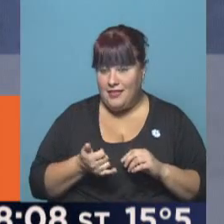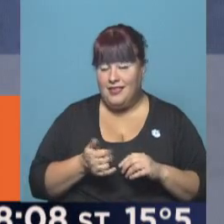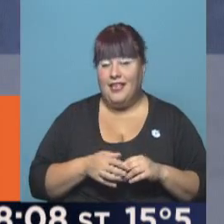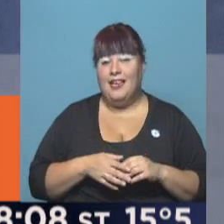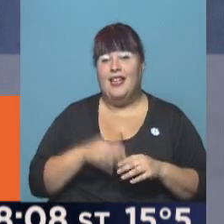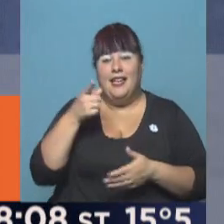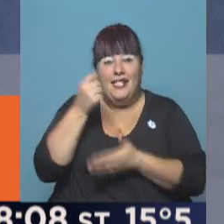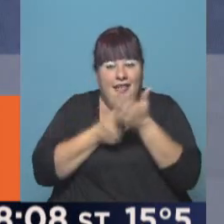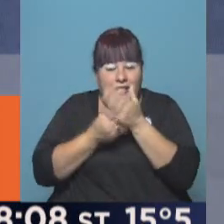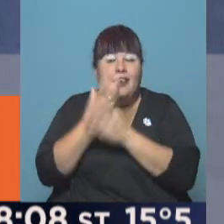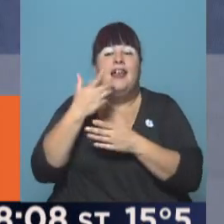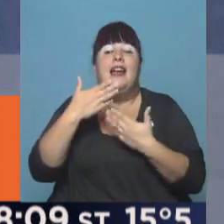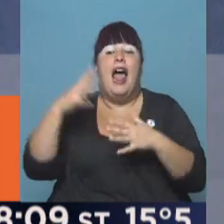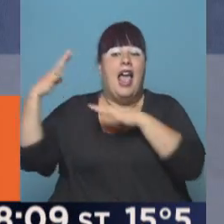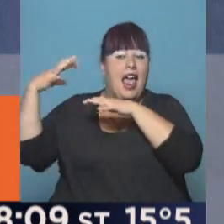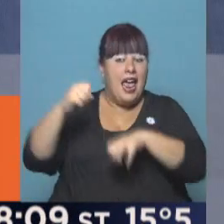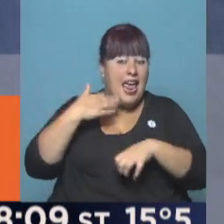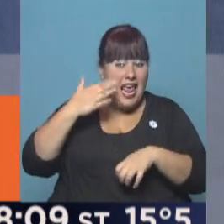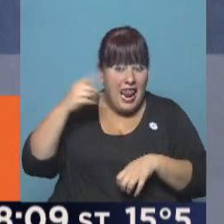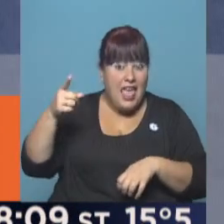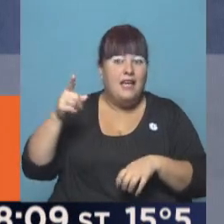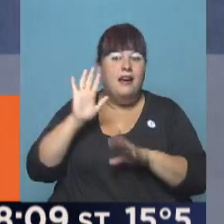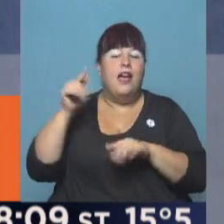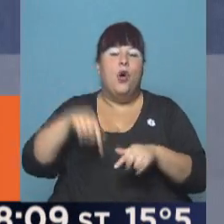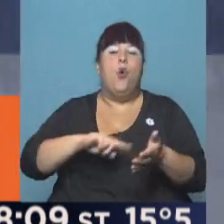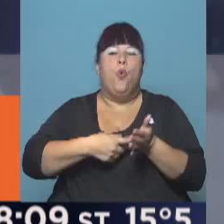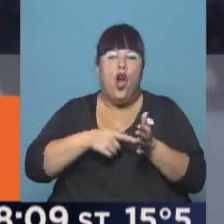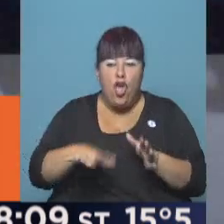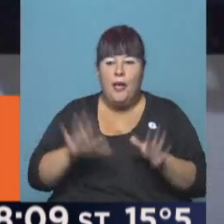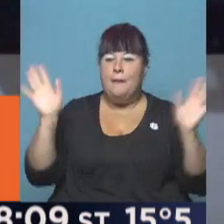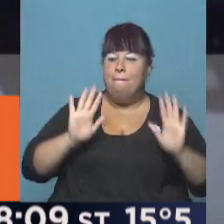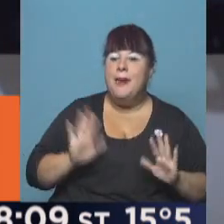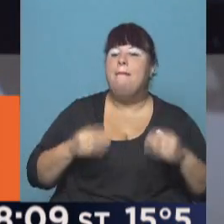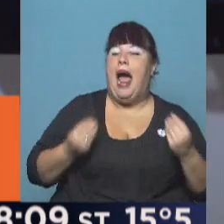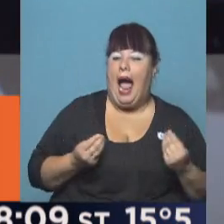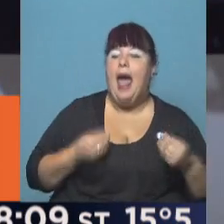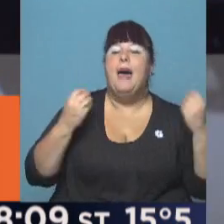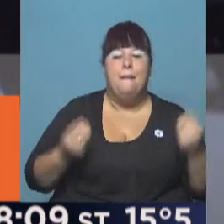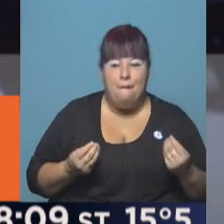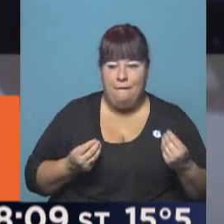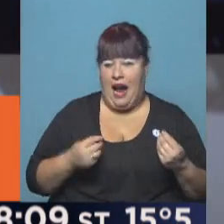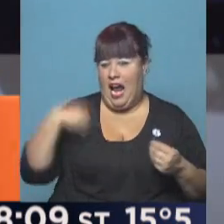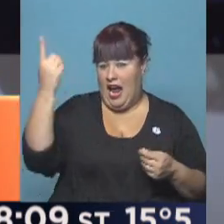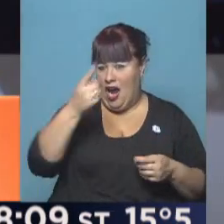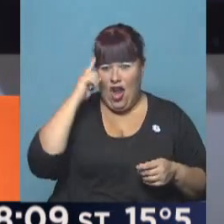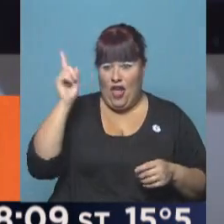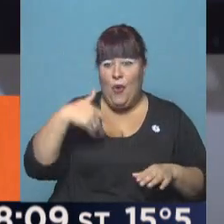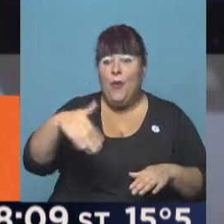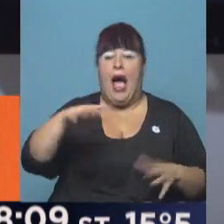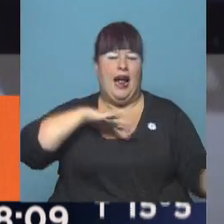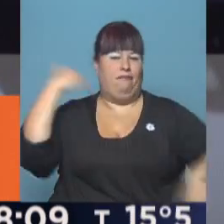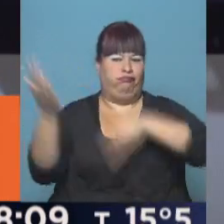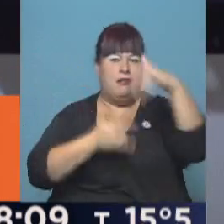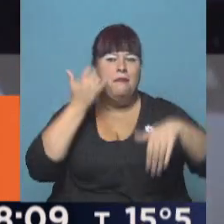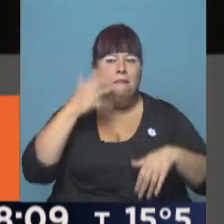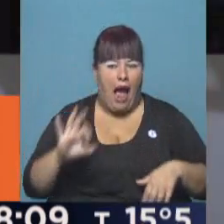las invasiones inglesas dejan un Buenos Aires preparado ¿para qué? Para algo que nadie sabía que iba a pasar, que es la Revolución